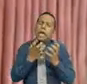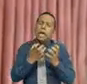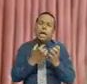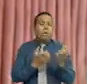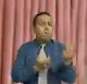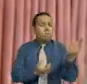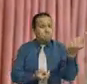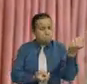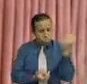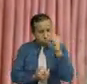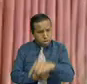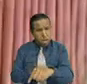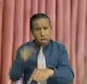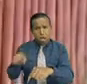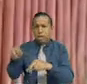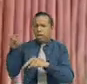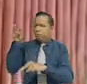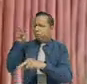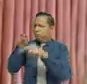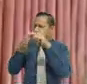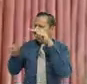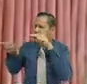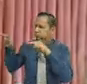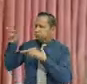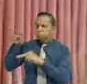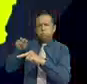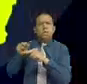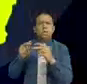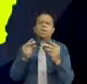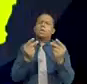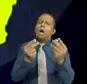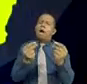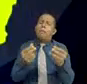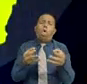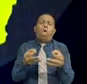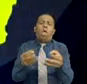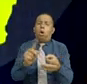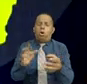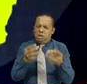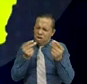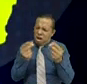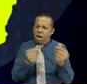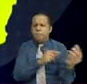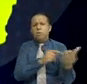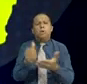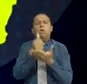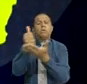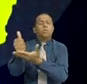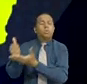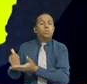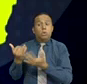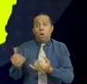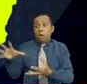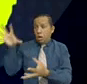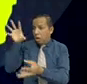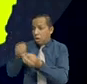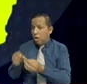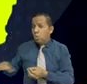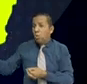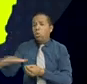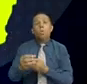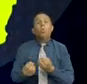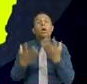respectivo análisis, pero con más agilidad. Hasta el momento, la provincia Sáchila registra 928 casos